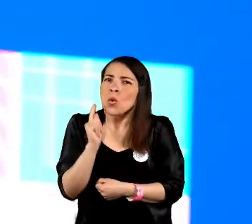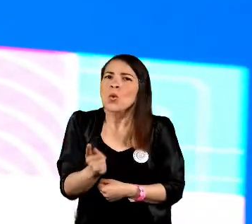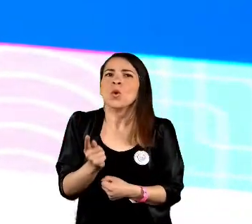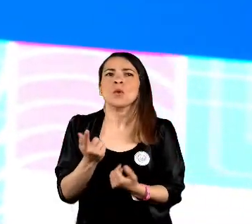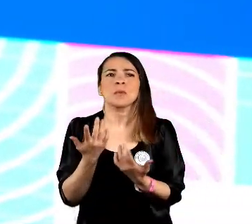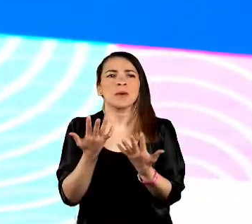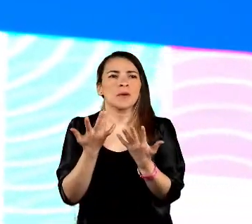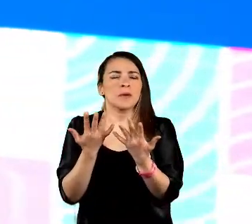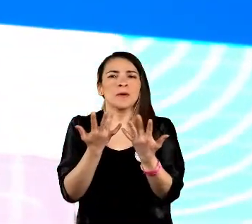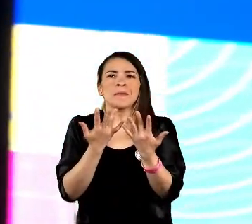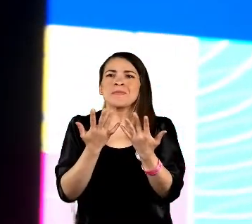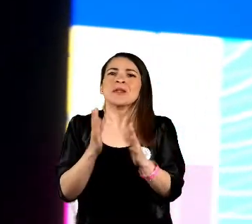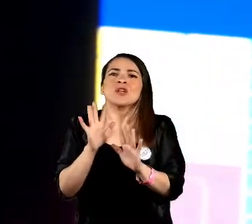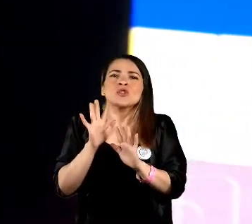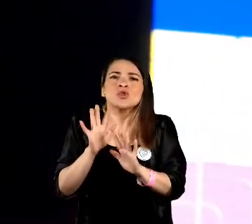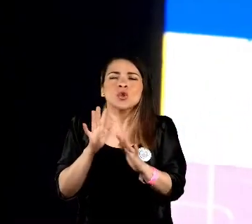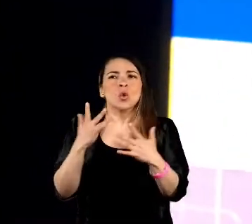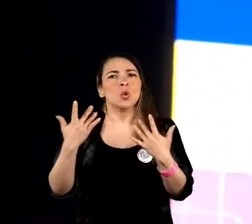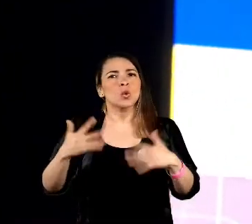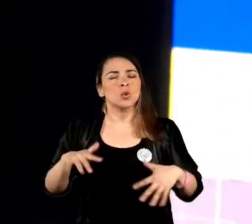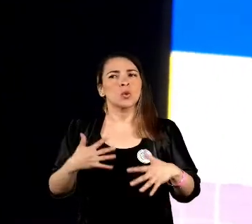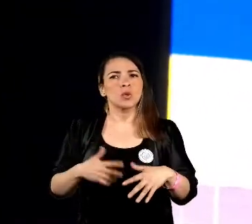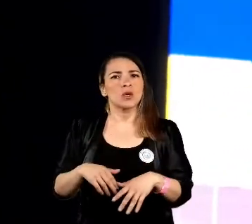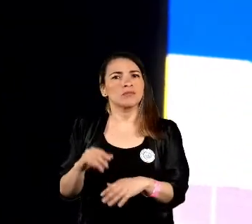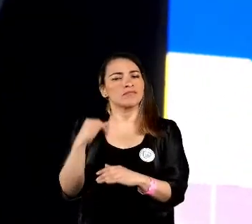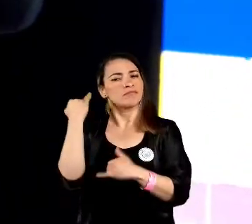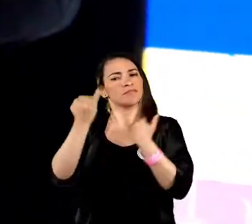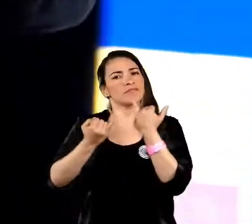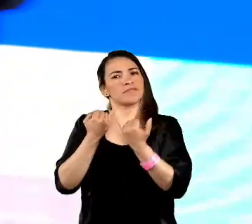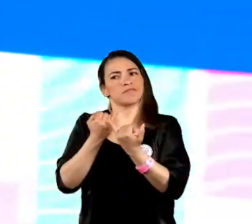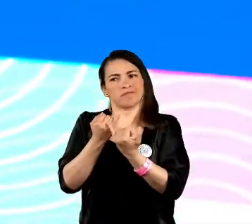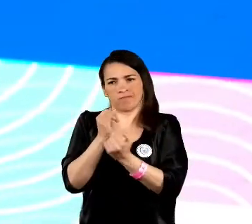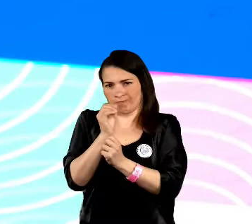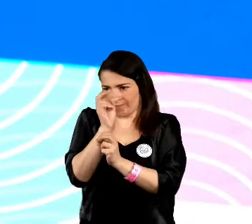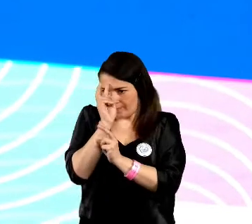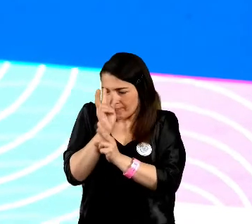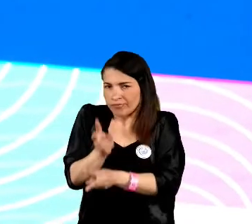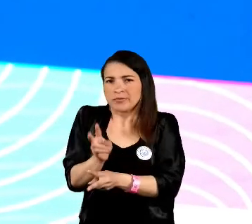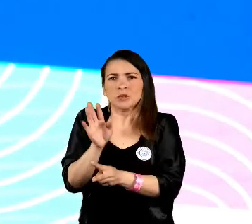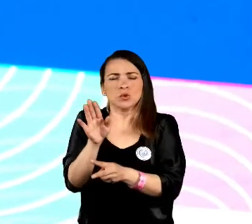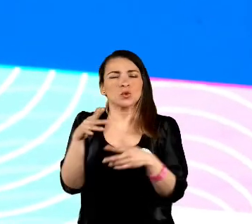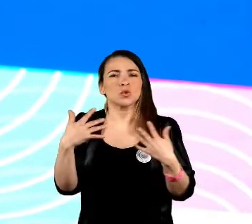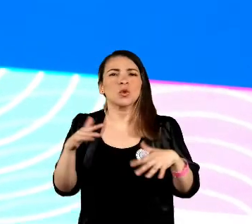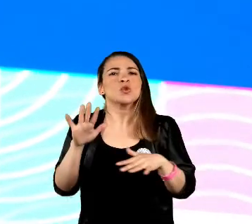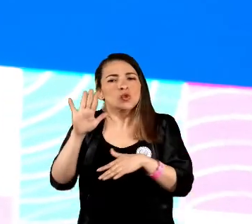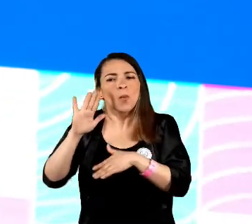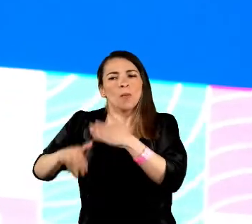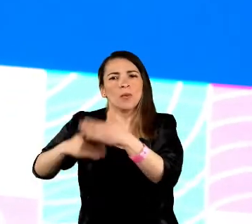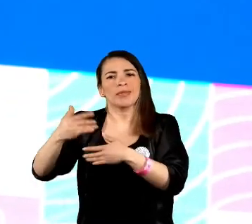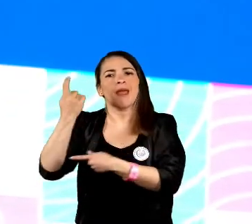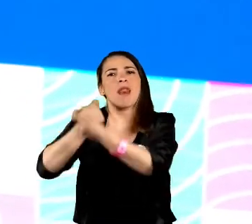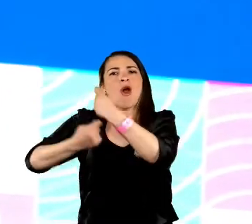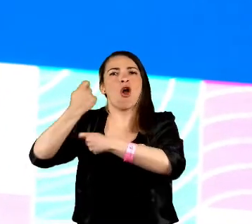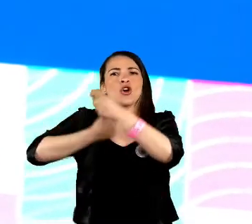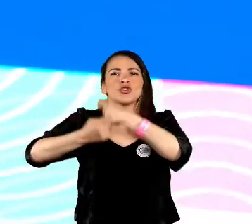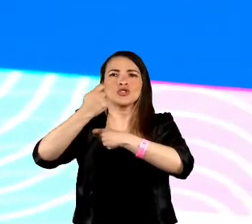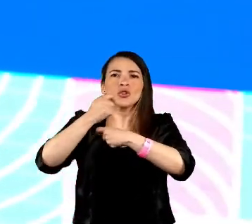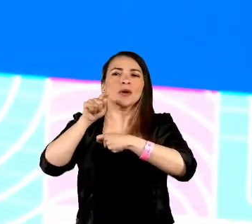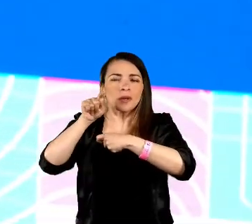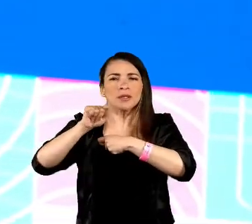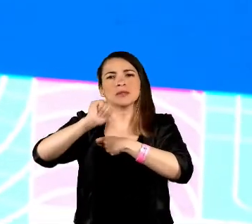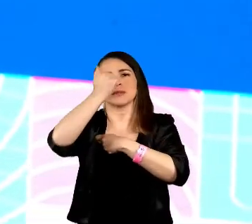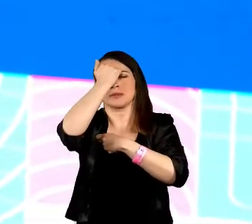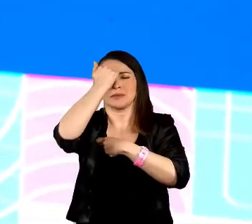Porque no generaron un valor generar valor en el constante proceso de negocios es clave